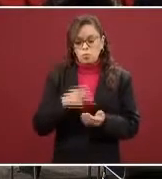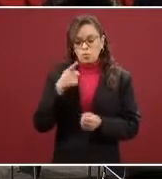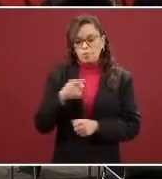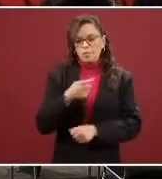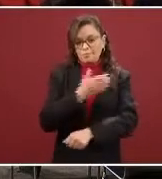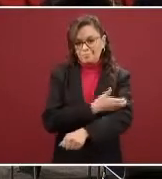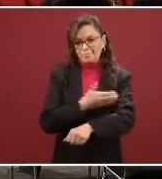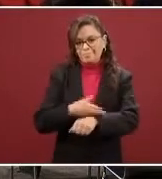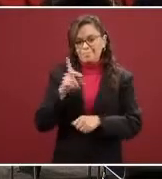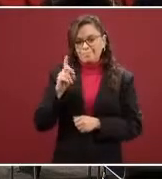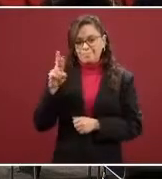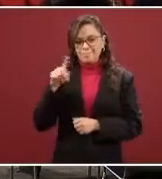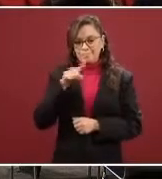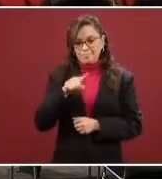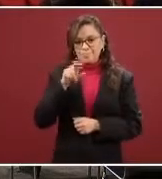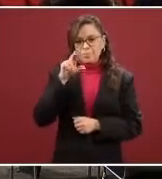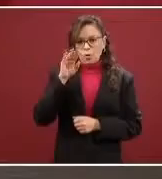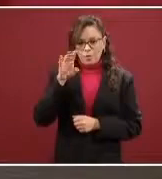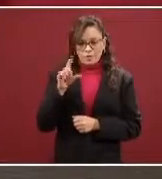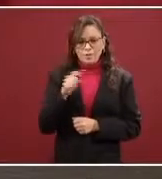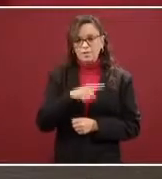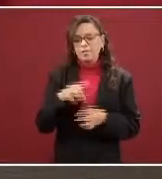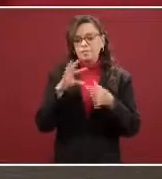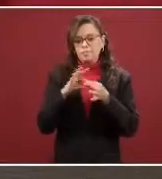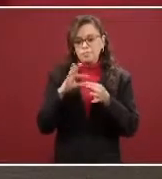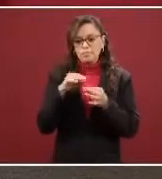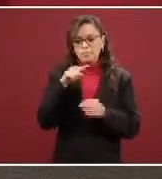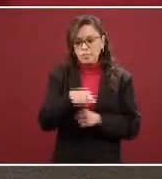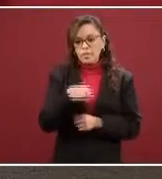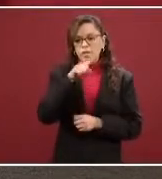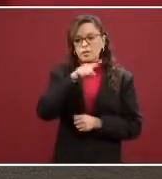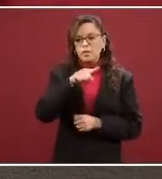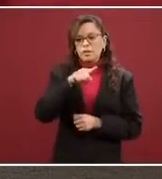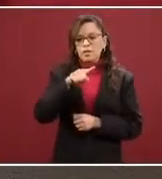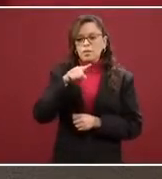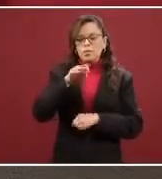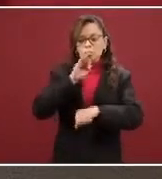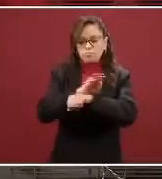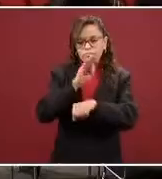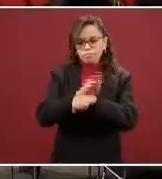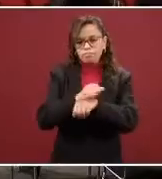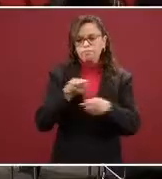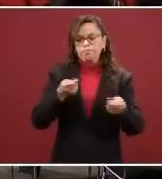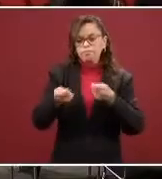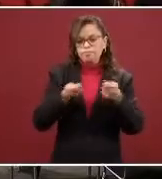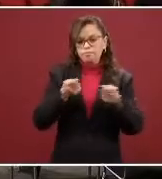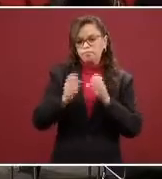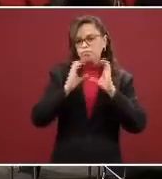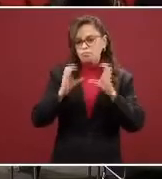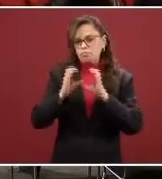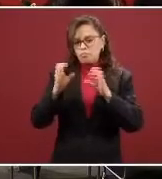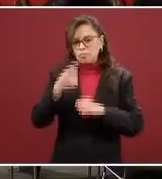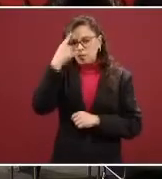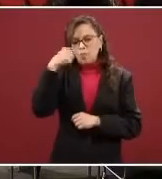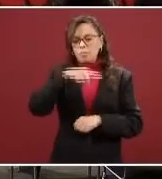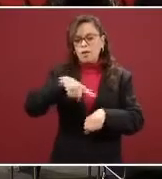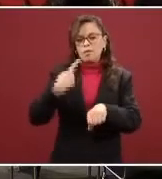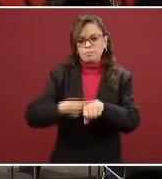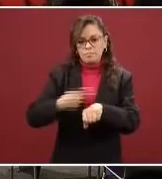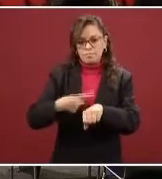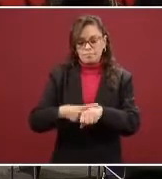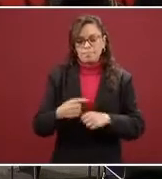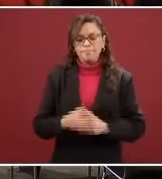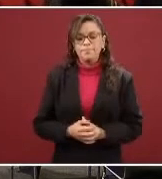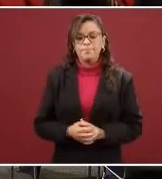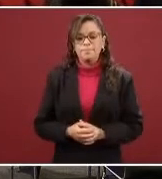López Ridaura, director general del Centro Nacional de Prevención y Control de Enfermedades. Entonces, si me lo permiten, procederemos a